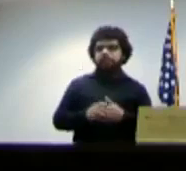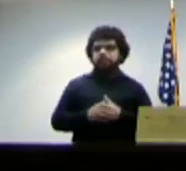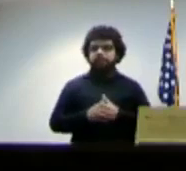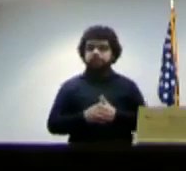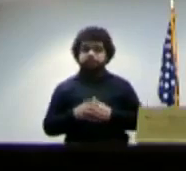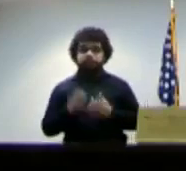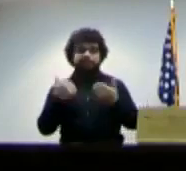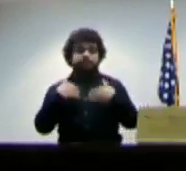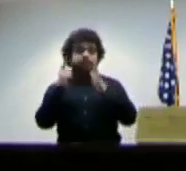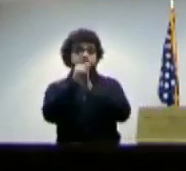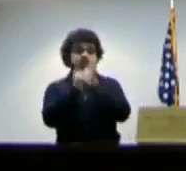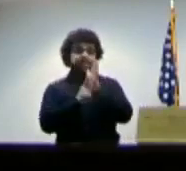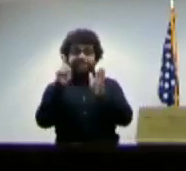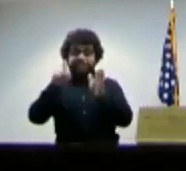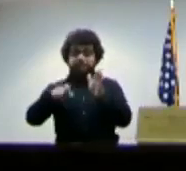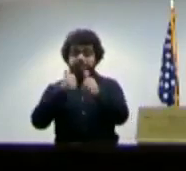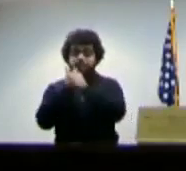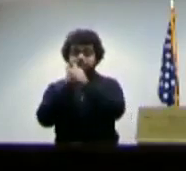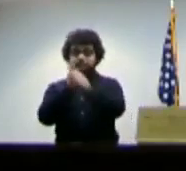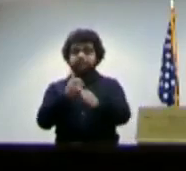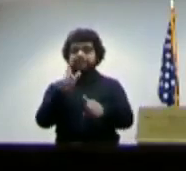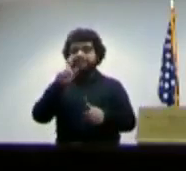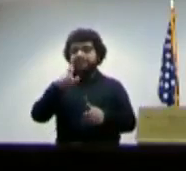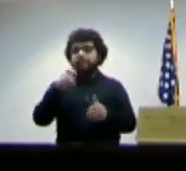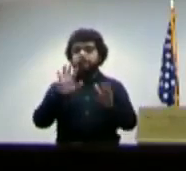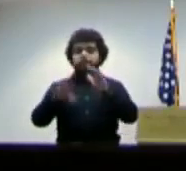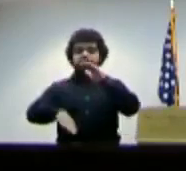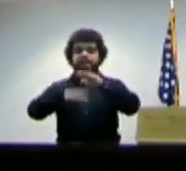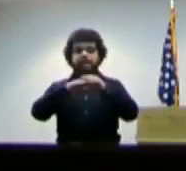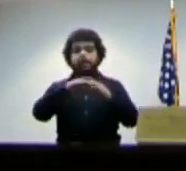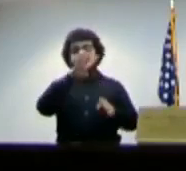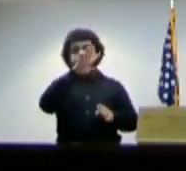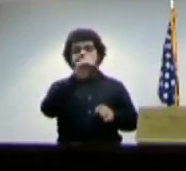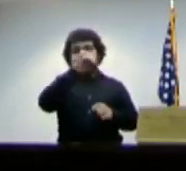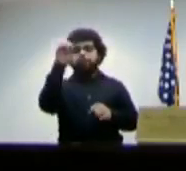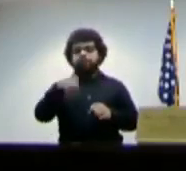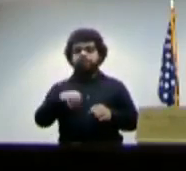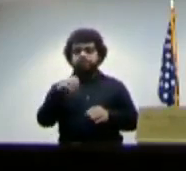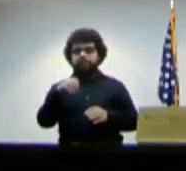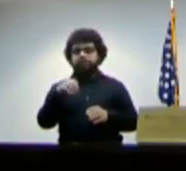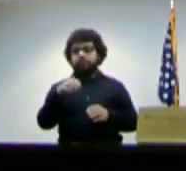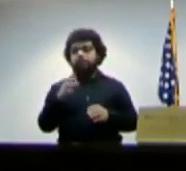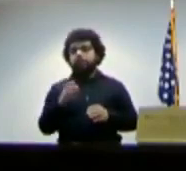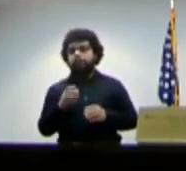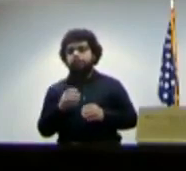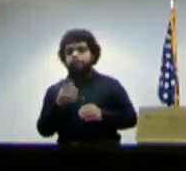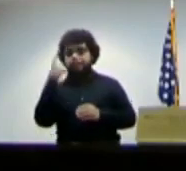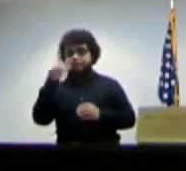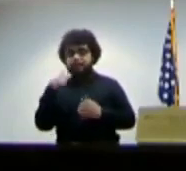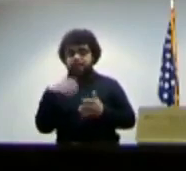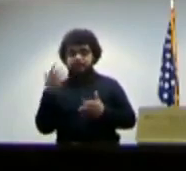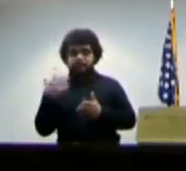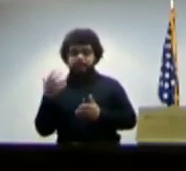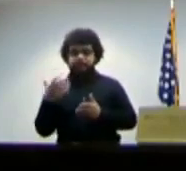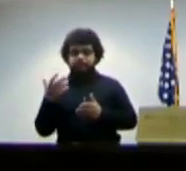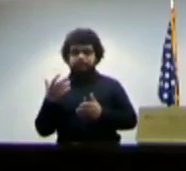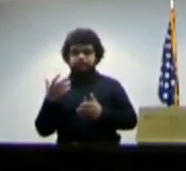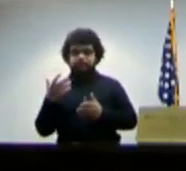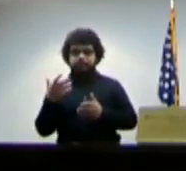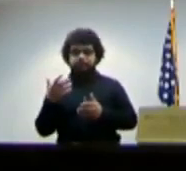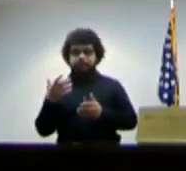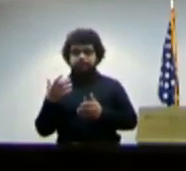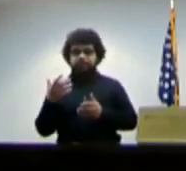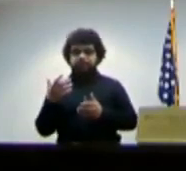cumplir, que tenemos que llegar a un 40% para el 25, hasta llegar a un 100% de generación renovable